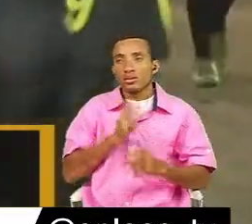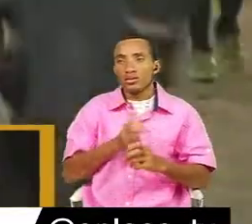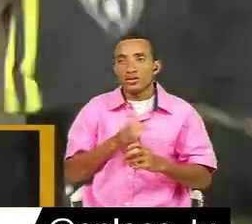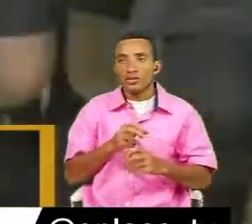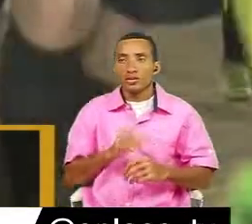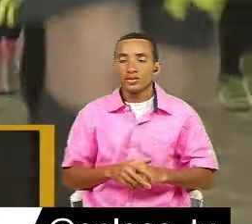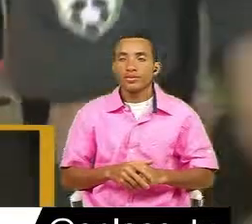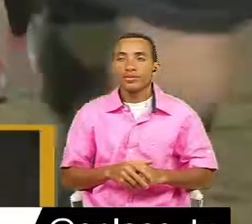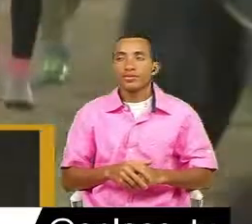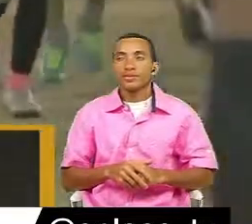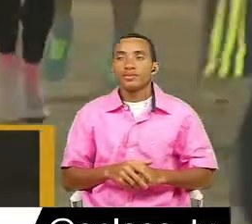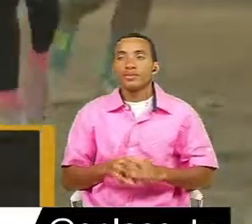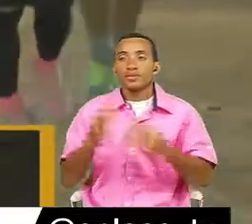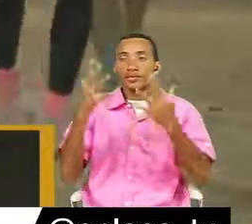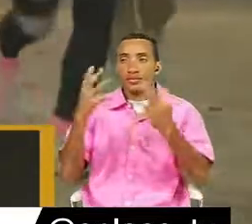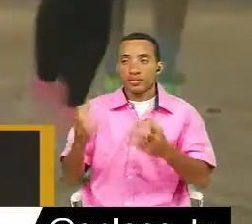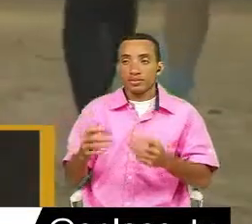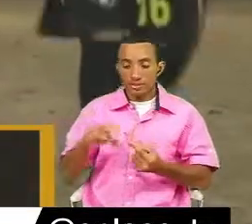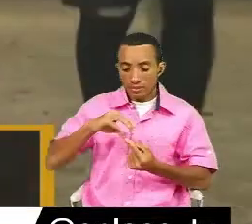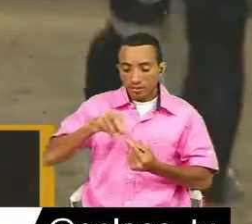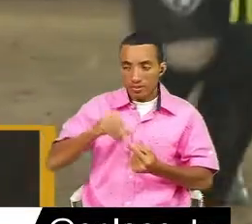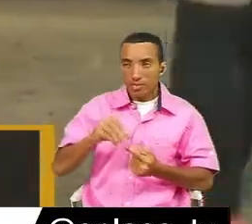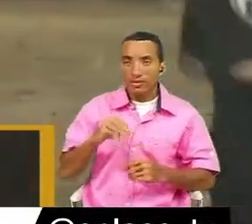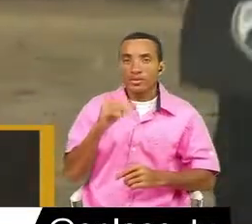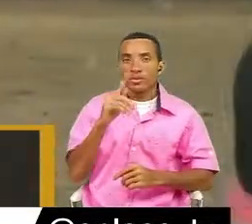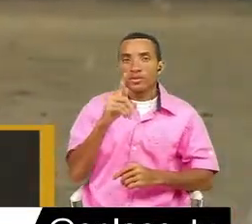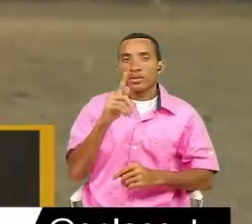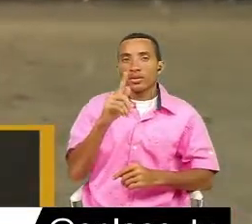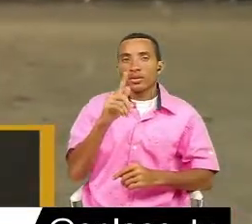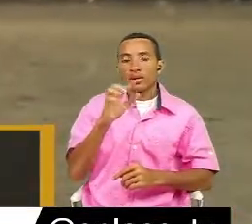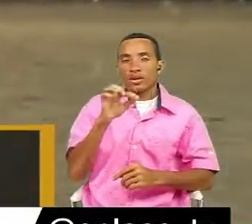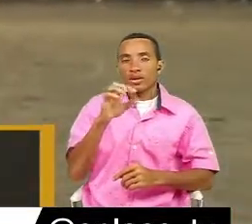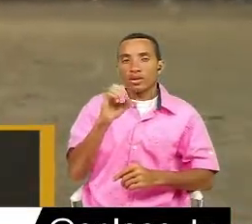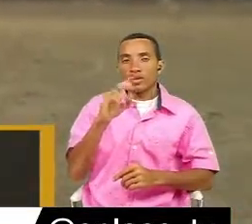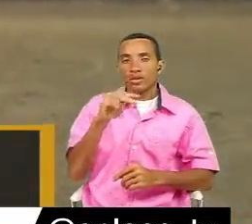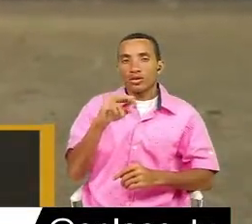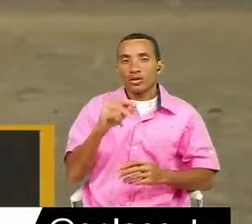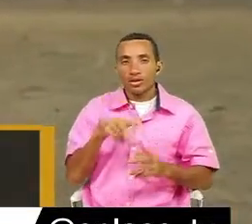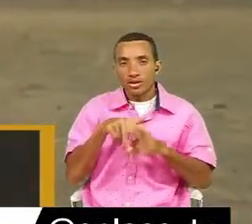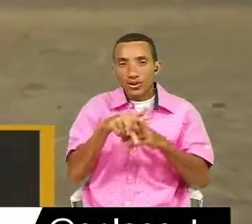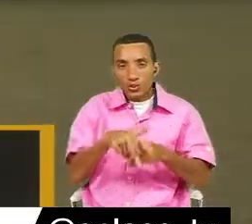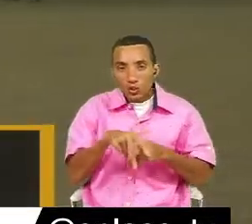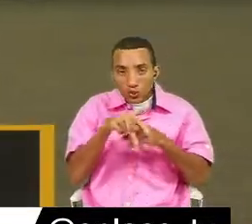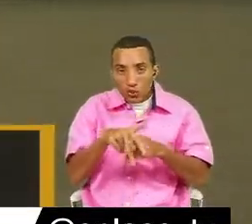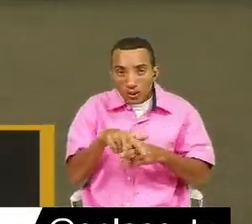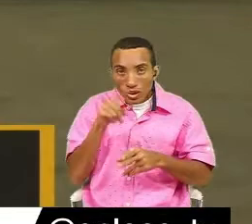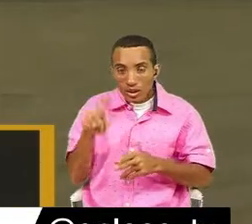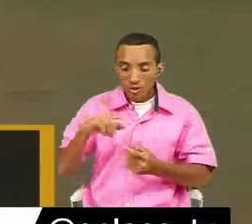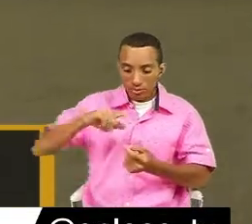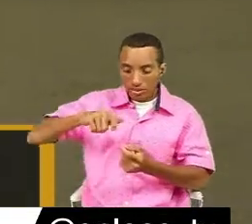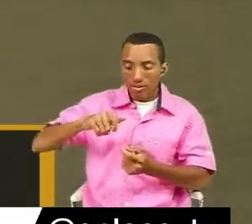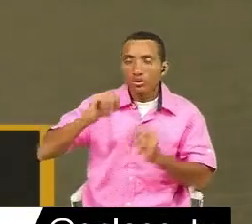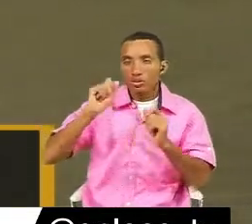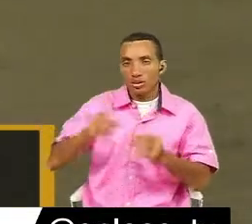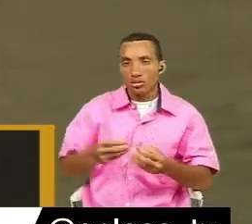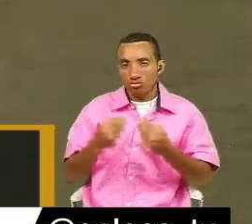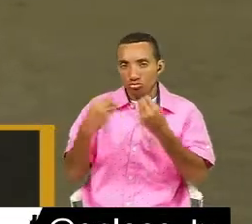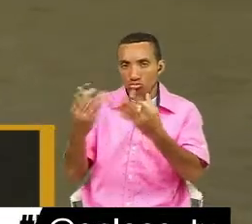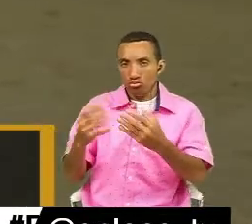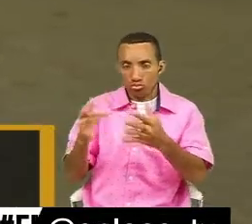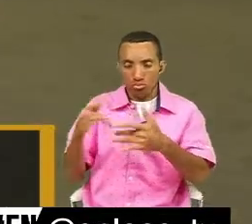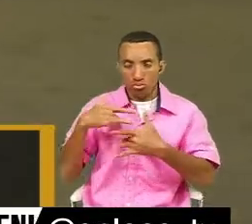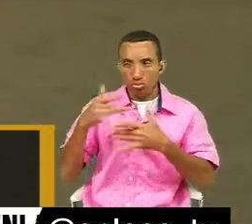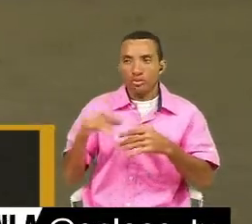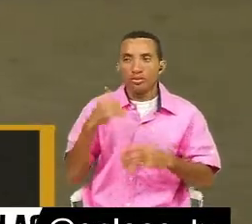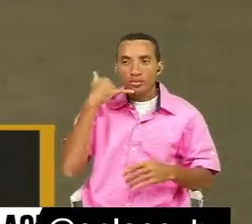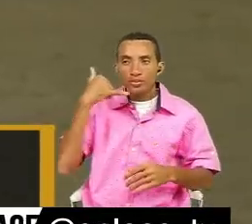conseguirlas. Quienes deseen aportar tapas de Ponimalta para contribuir a que estos niños de Barranca Bermeja representen a la ciudad en el certamen regional, pueden